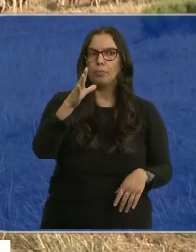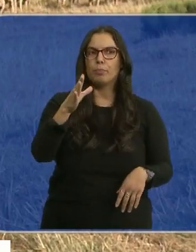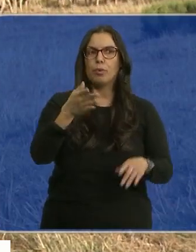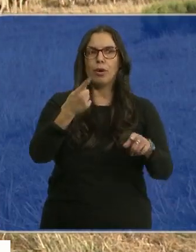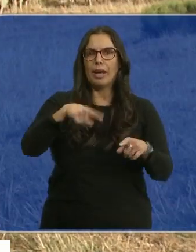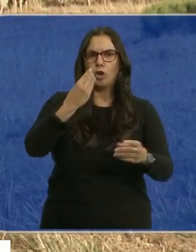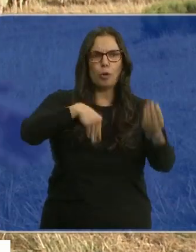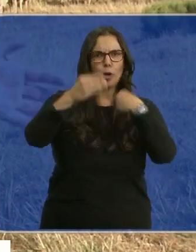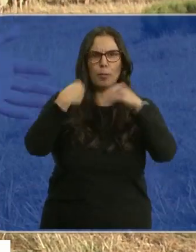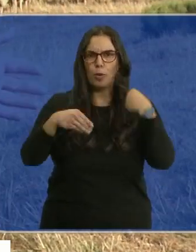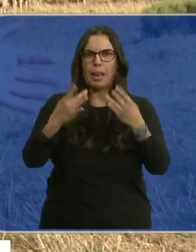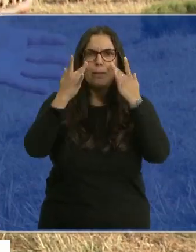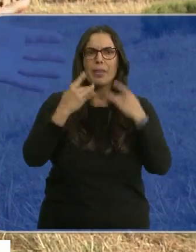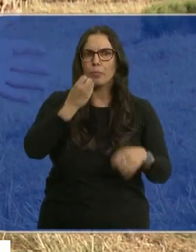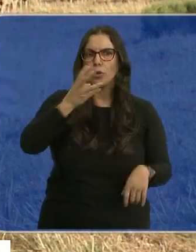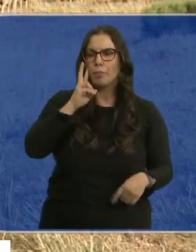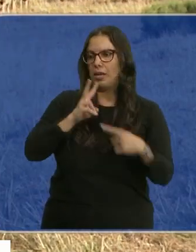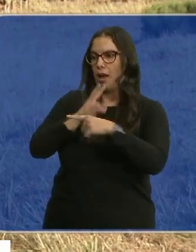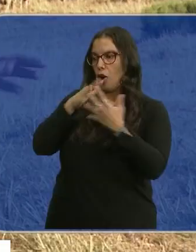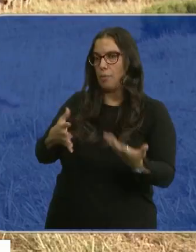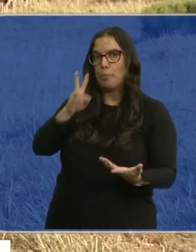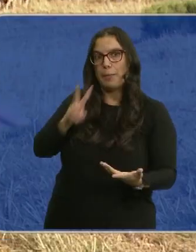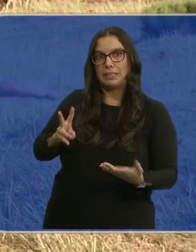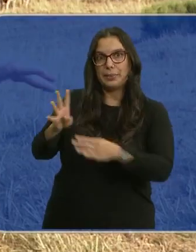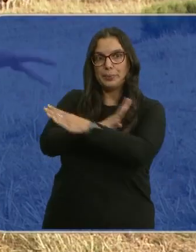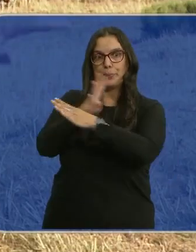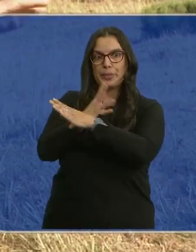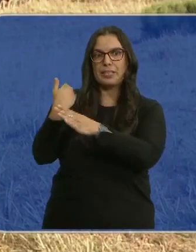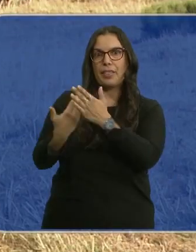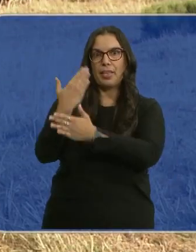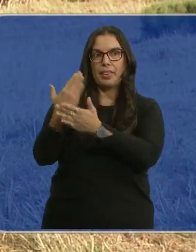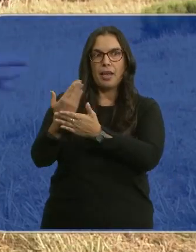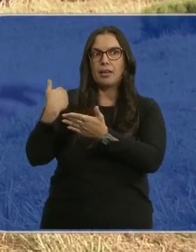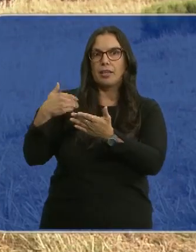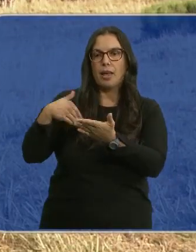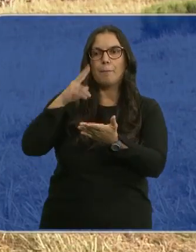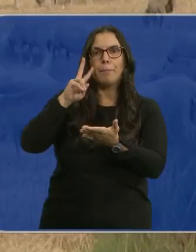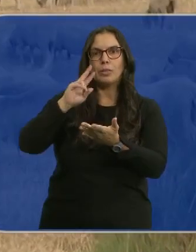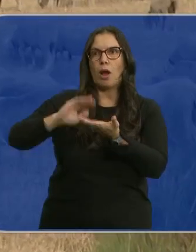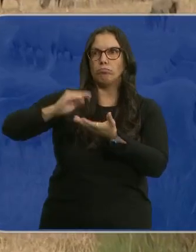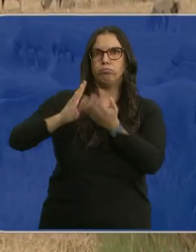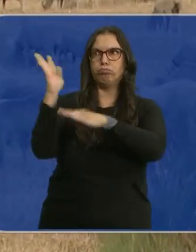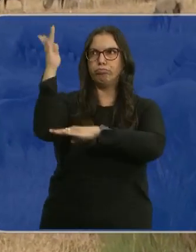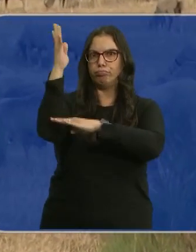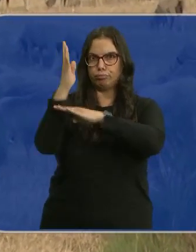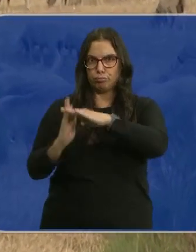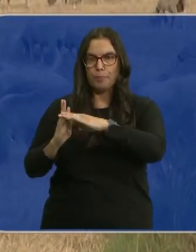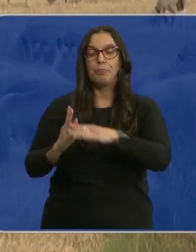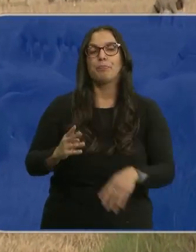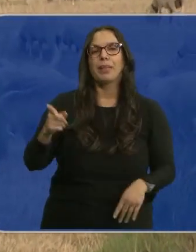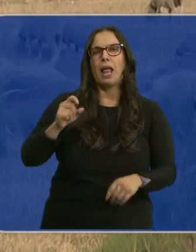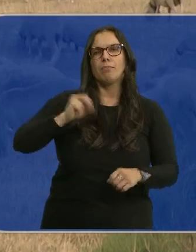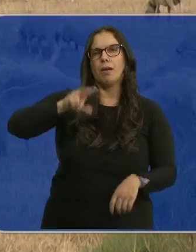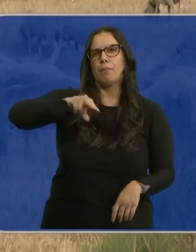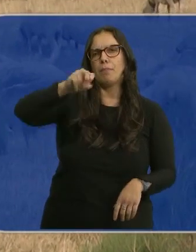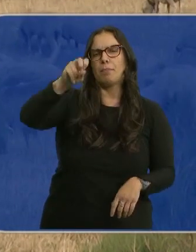unos desbroces grandísimos, como es, por ejemplo, esto que está aquí ahora mismo. Llevan unos días y ya las ovejas te lo van desbrozando. Más de 600 kilómetros recorre